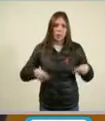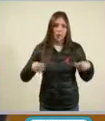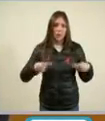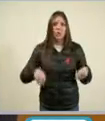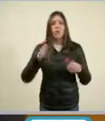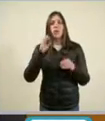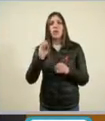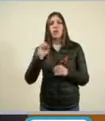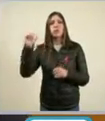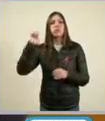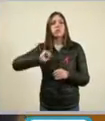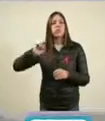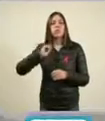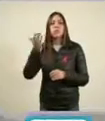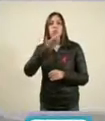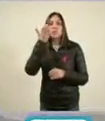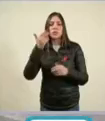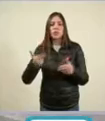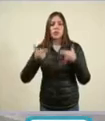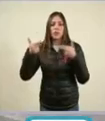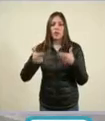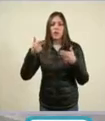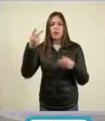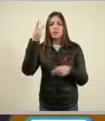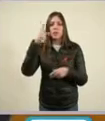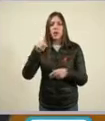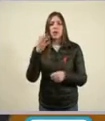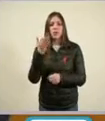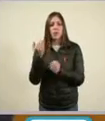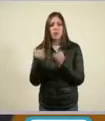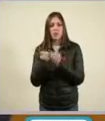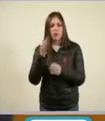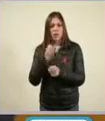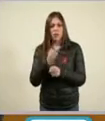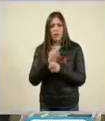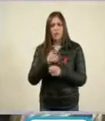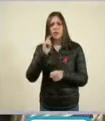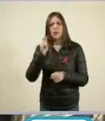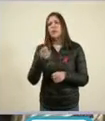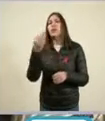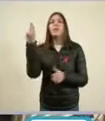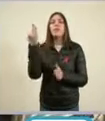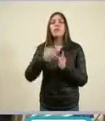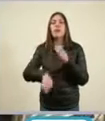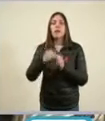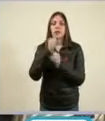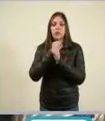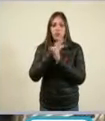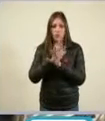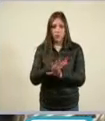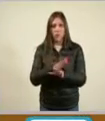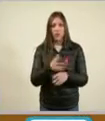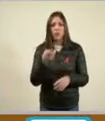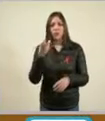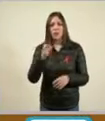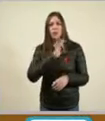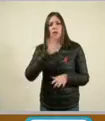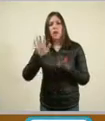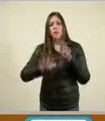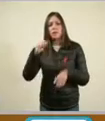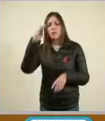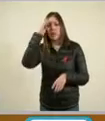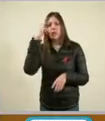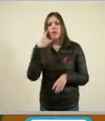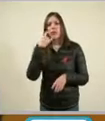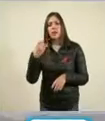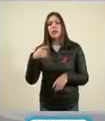las generaciones antiguas, bueno, no tan antiguas, pero también las actuales, es a la falta de información. Y puede resultar raro, ¿no? Porque